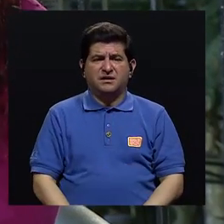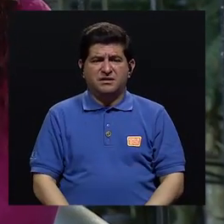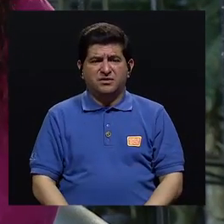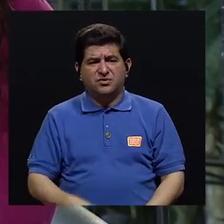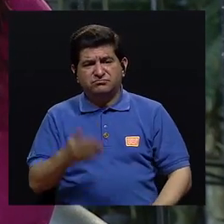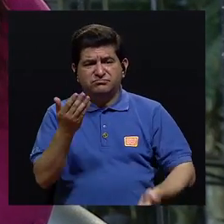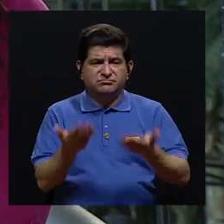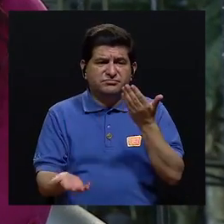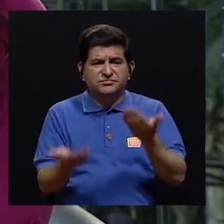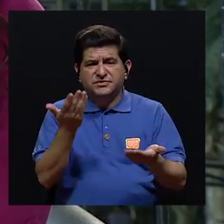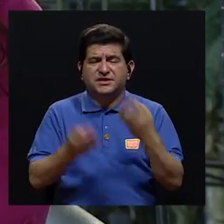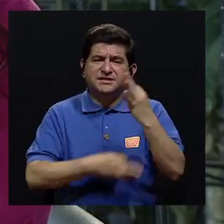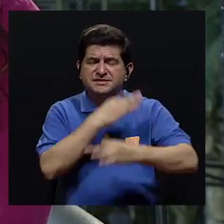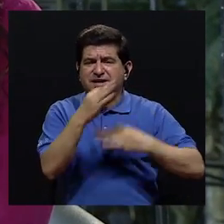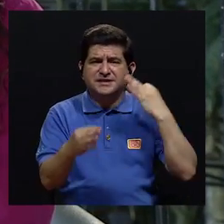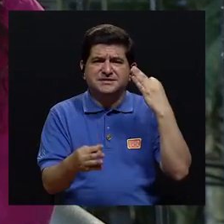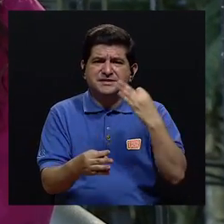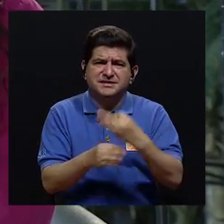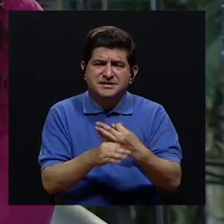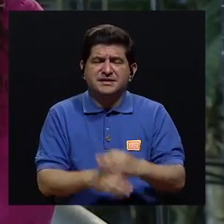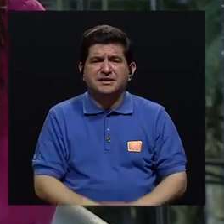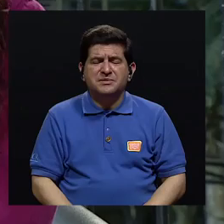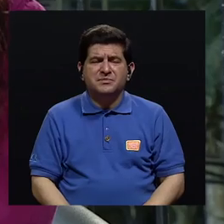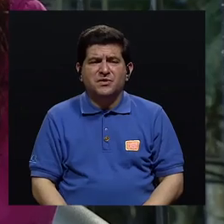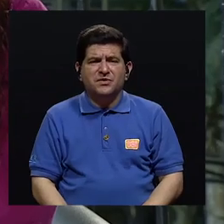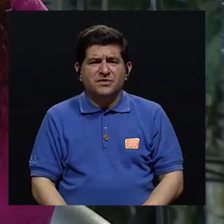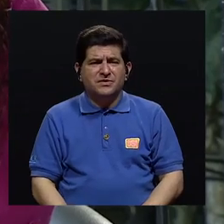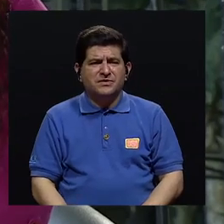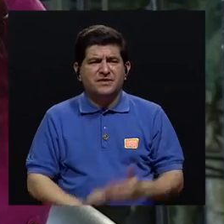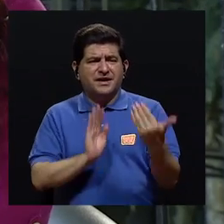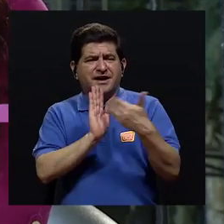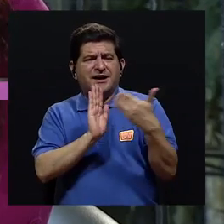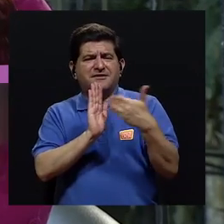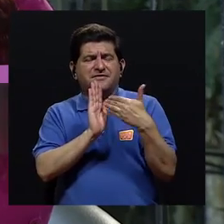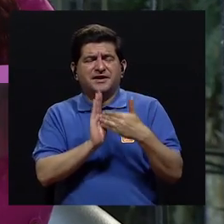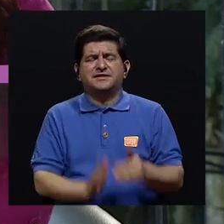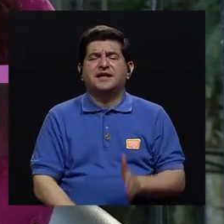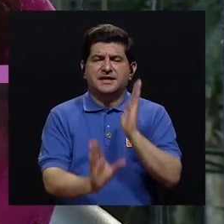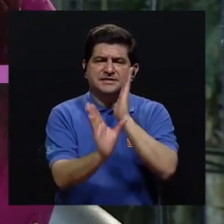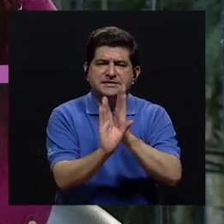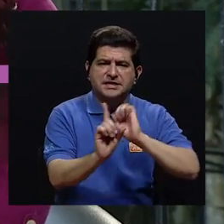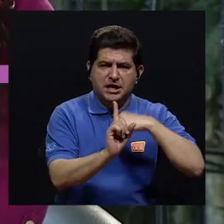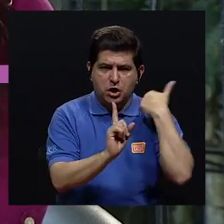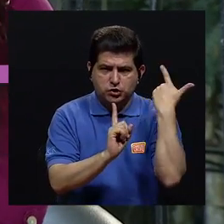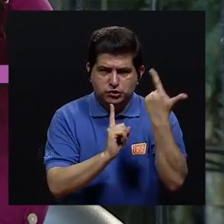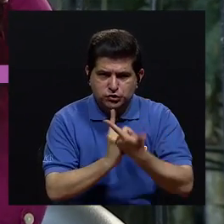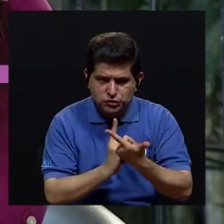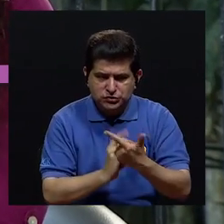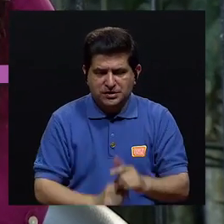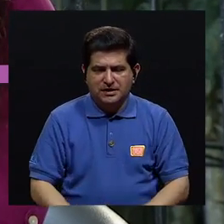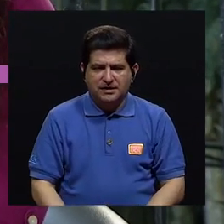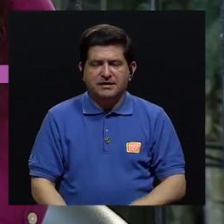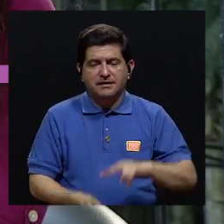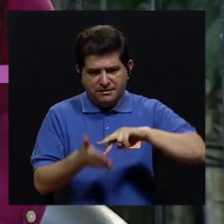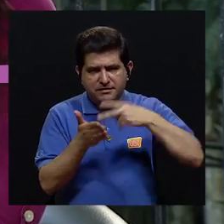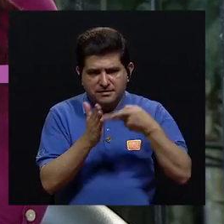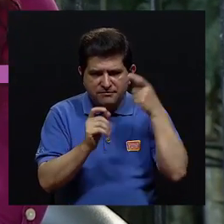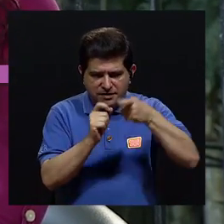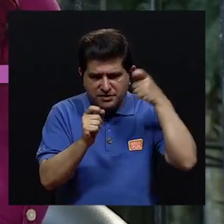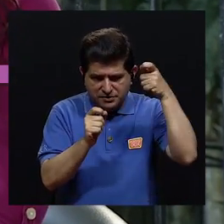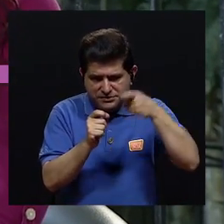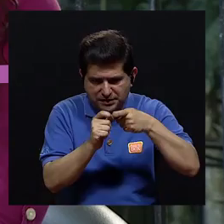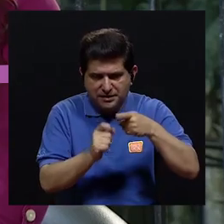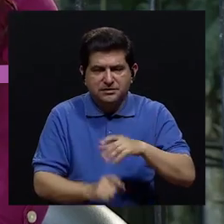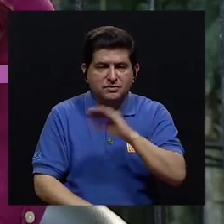también algún tipo de aspecto que me afecte el factor psicosocial, como puntualmente lo definiríamos, y